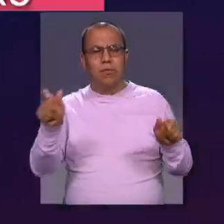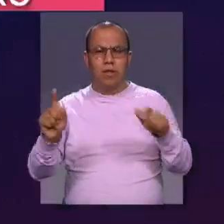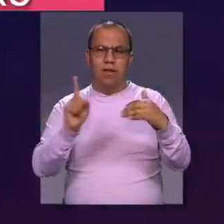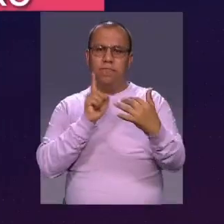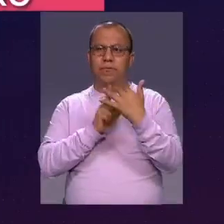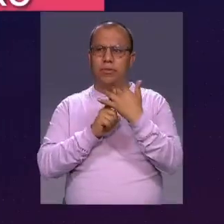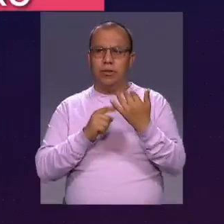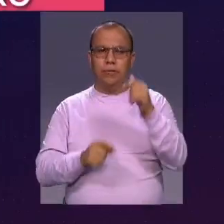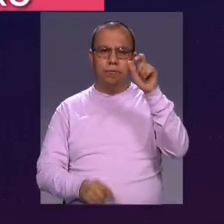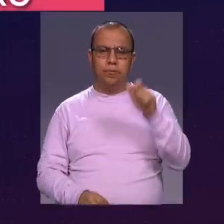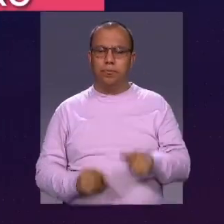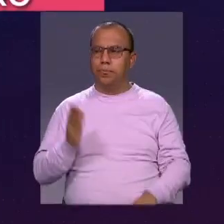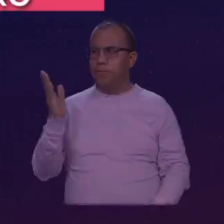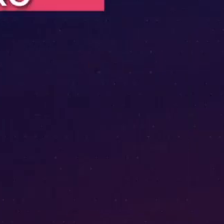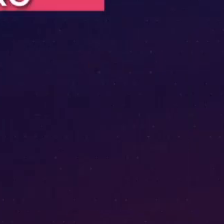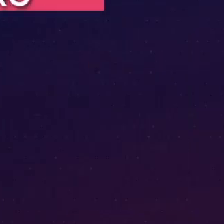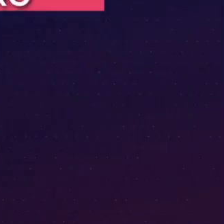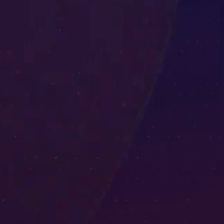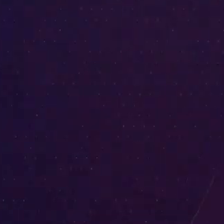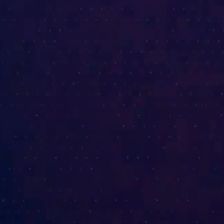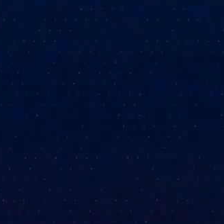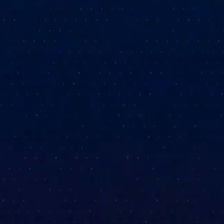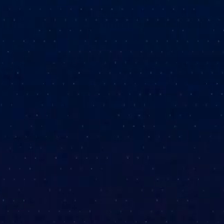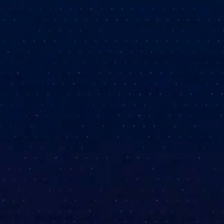están viendo afectadas Cristian León